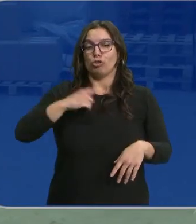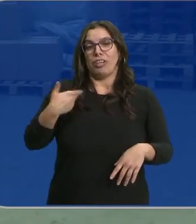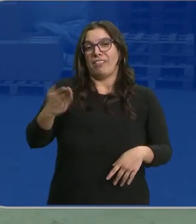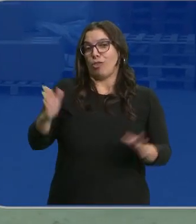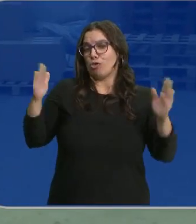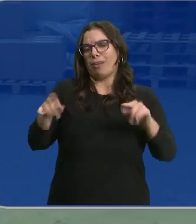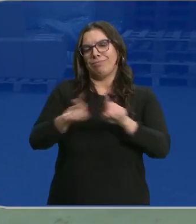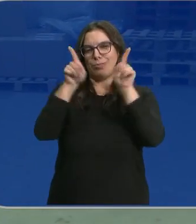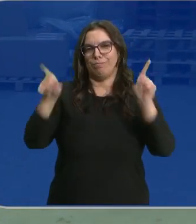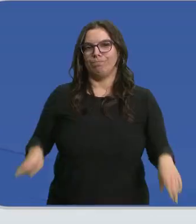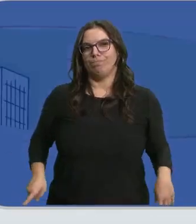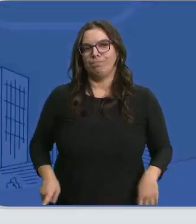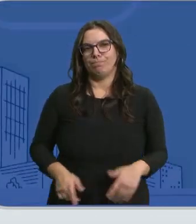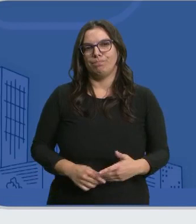estemos.